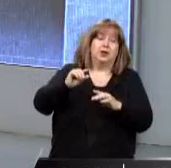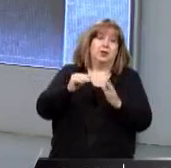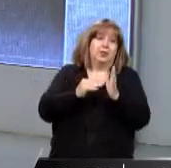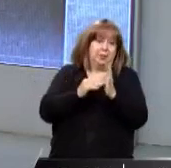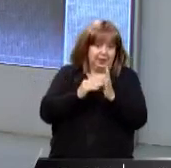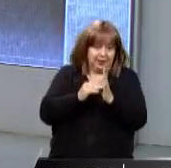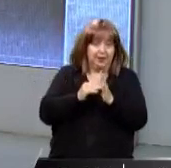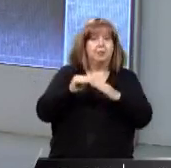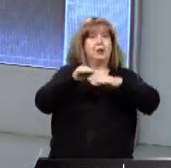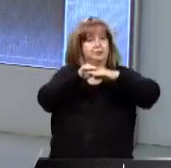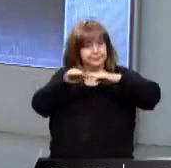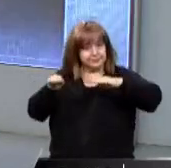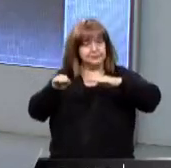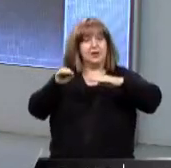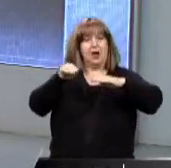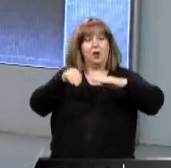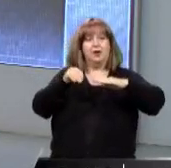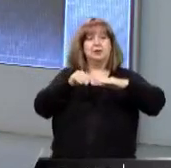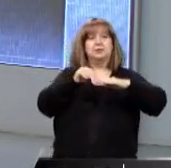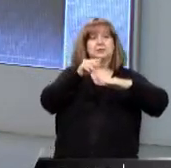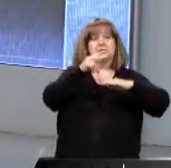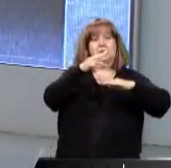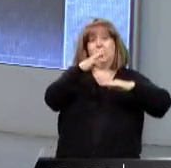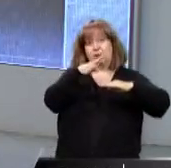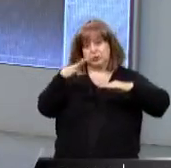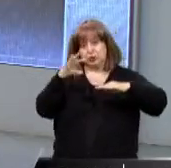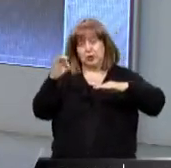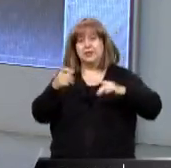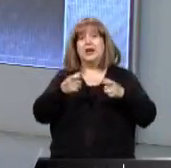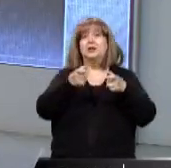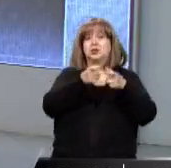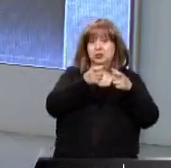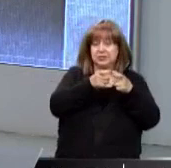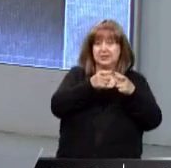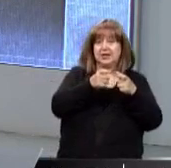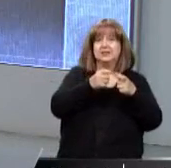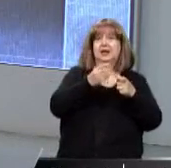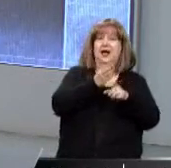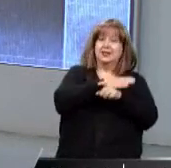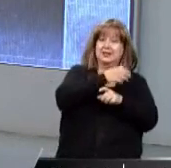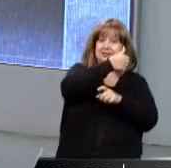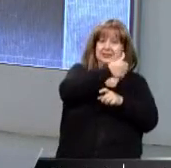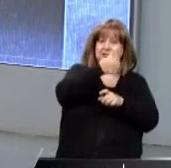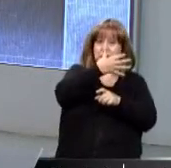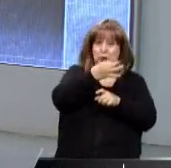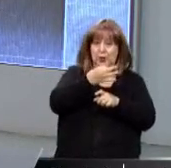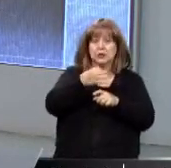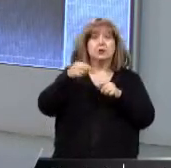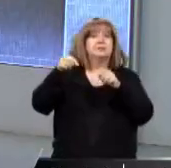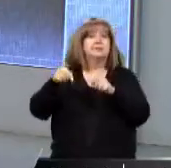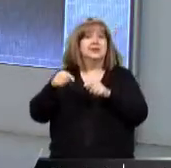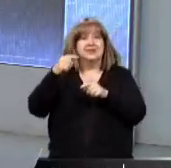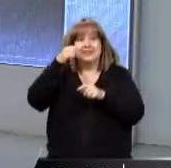y pueden darle un poquito más bajo, un poquito más alto, pero ese es el sugerido. Las tortas, la docena que estaba en 650 pesos, se va